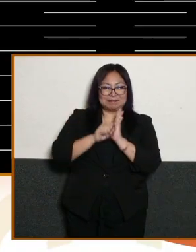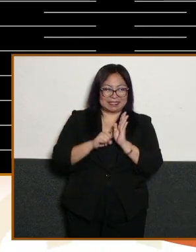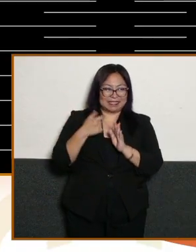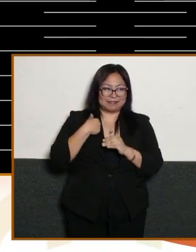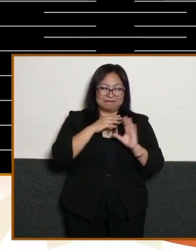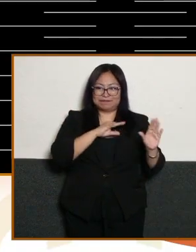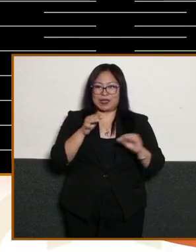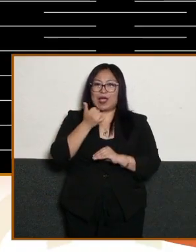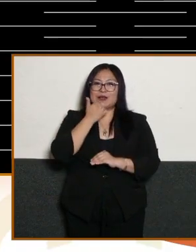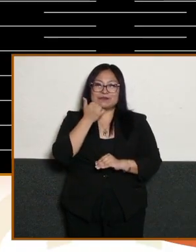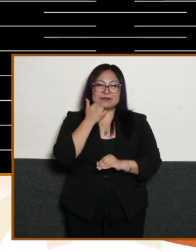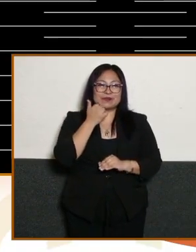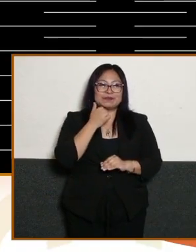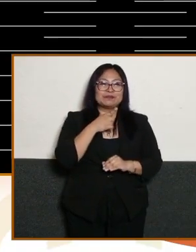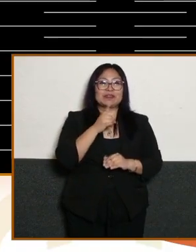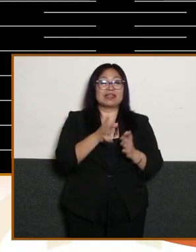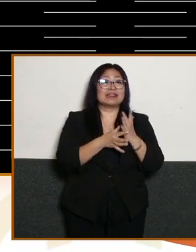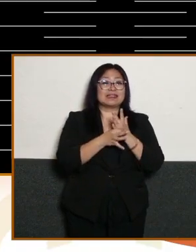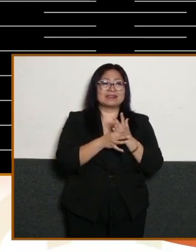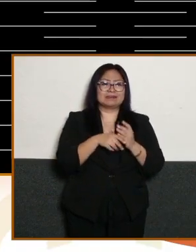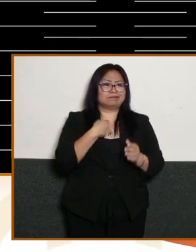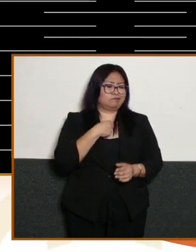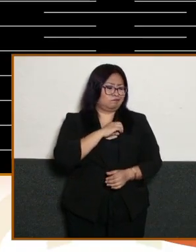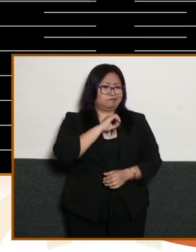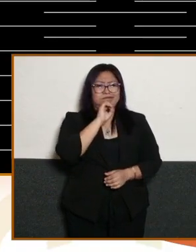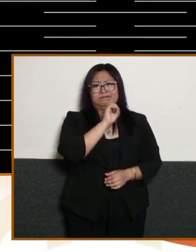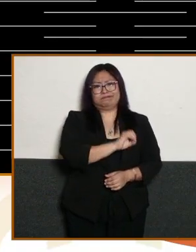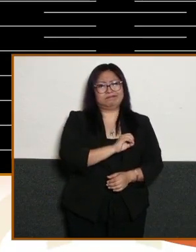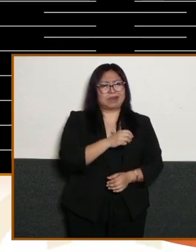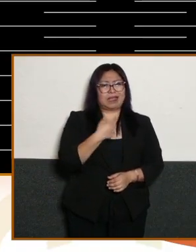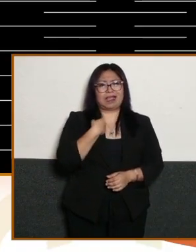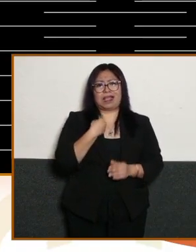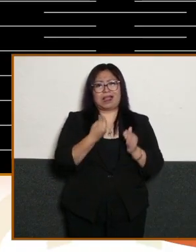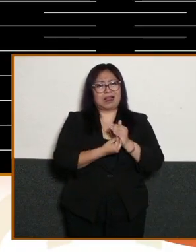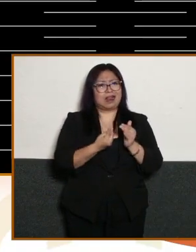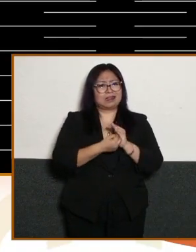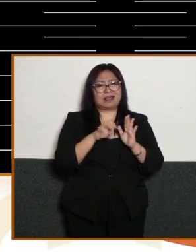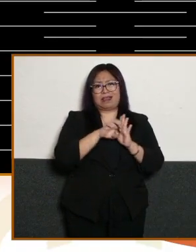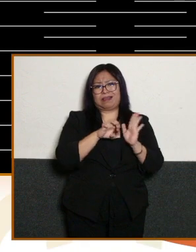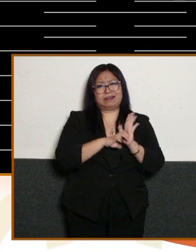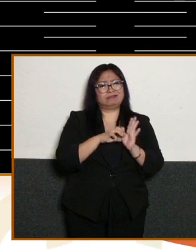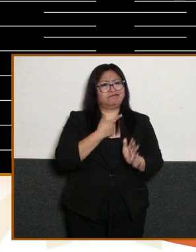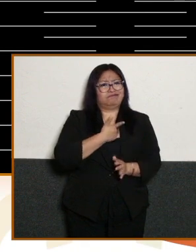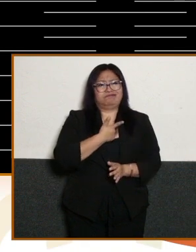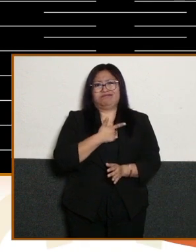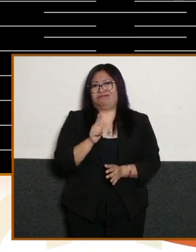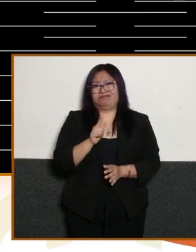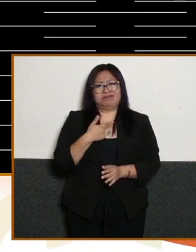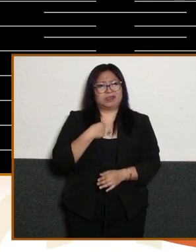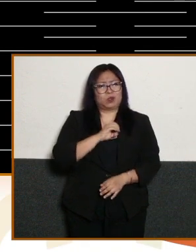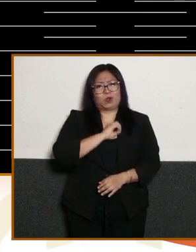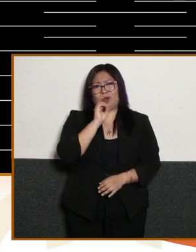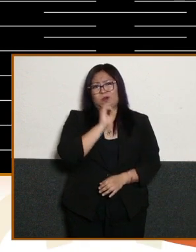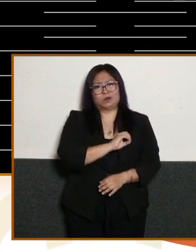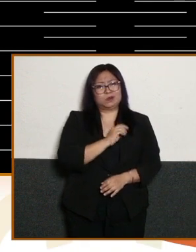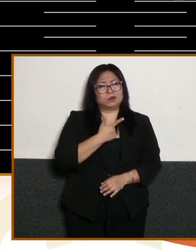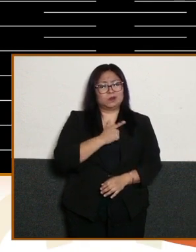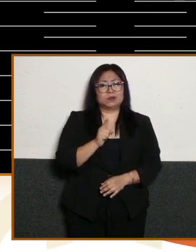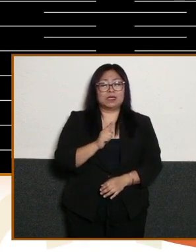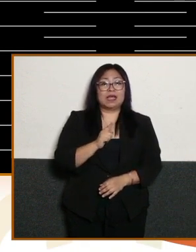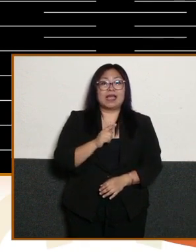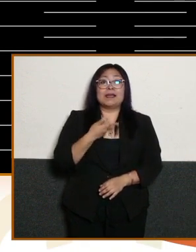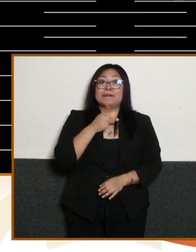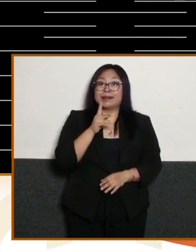decían que habían odiado su clase de ética. Entonces dije, chin, tengo que empezar desde el principio. Pero es